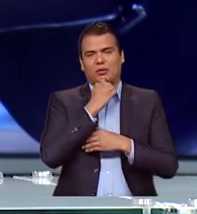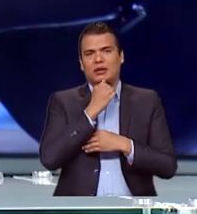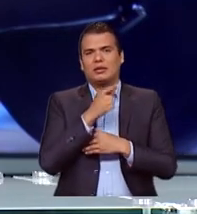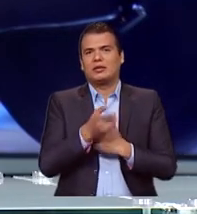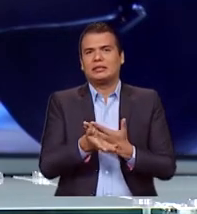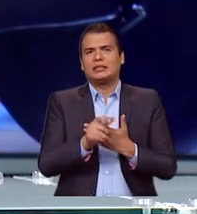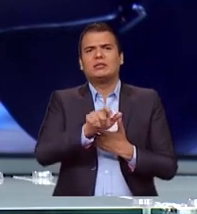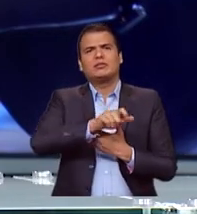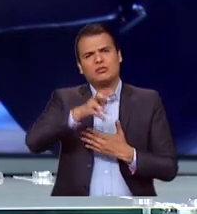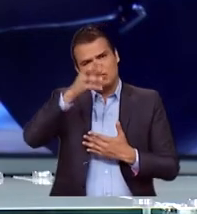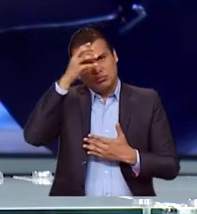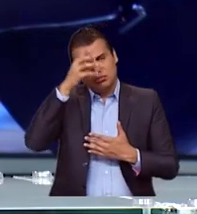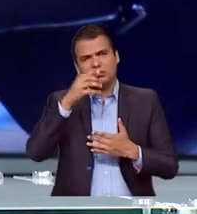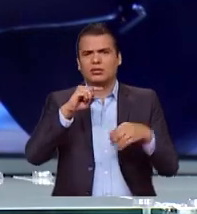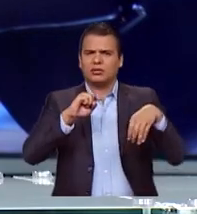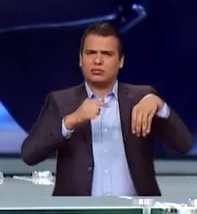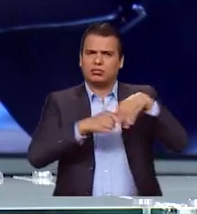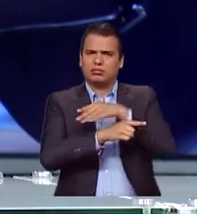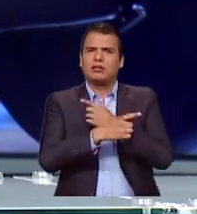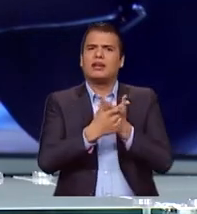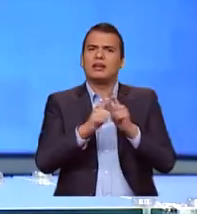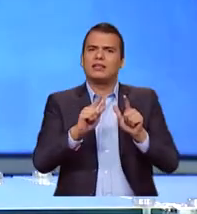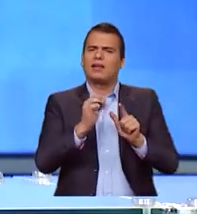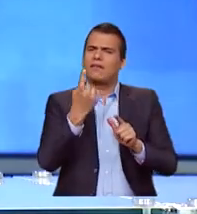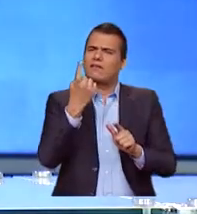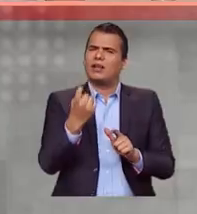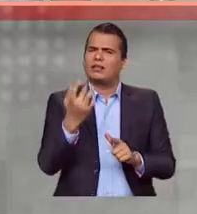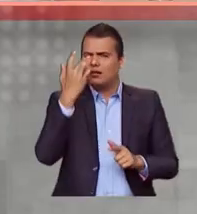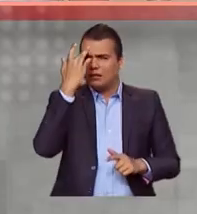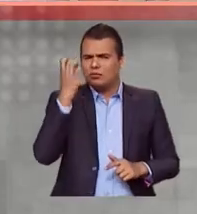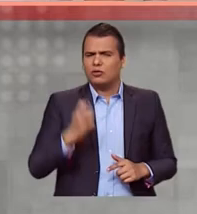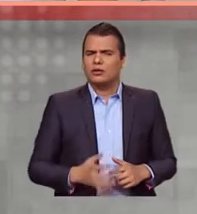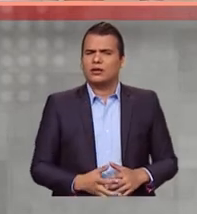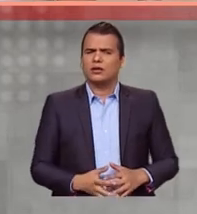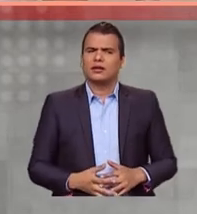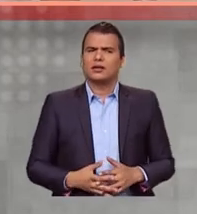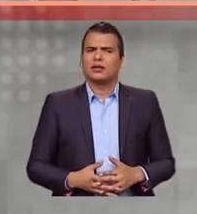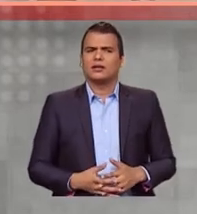los especialistas en este tipo de cobro, Rubén?